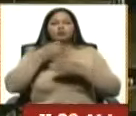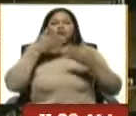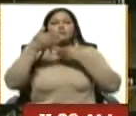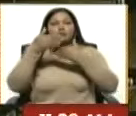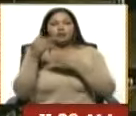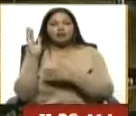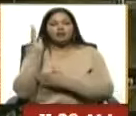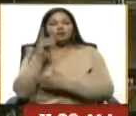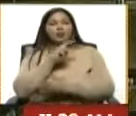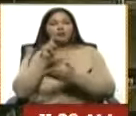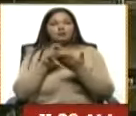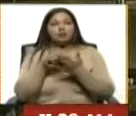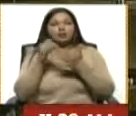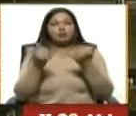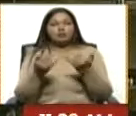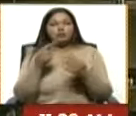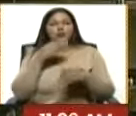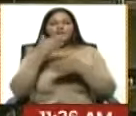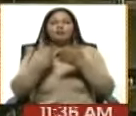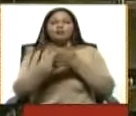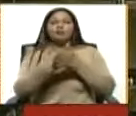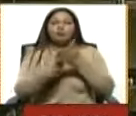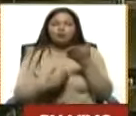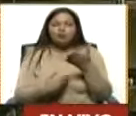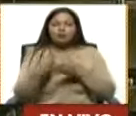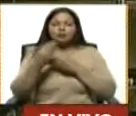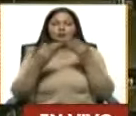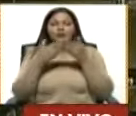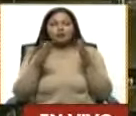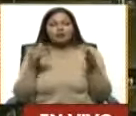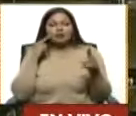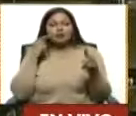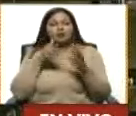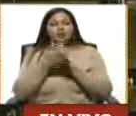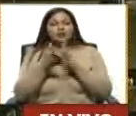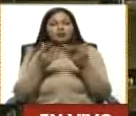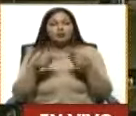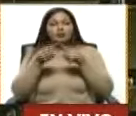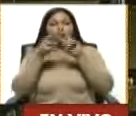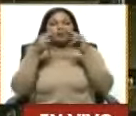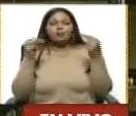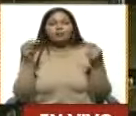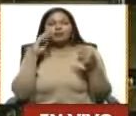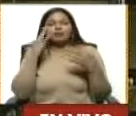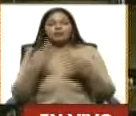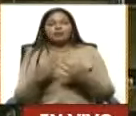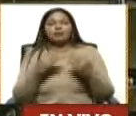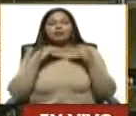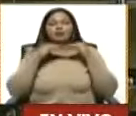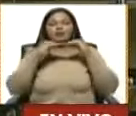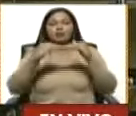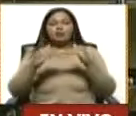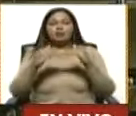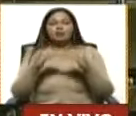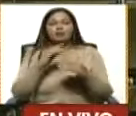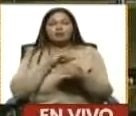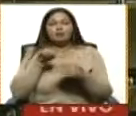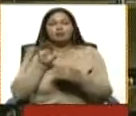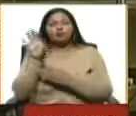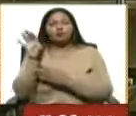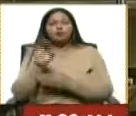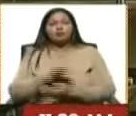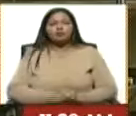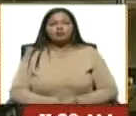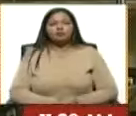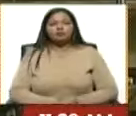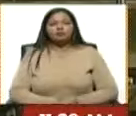Asamblea Nacional, ha sido una propuesta abierta precisamente para garantizar la paz, la seguridad, la estabilidad de nuestro país.